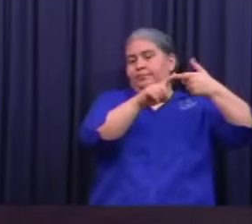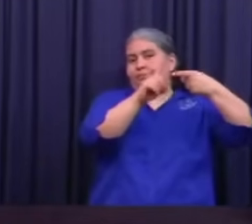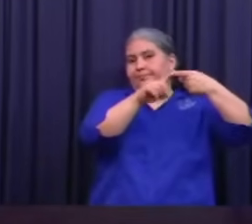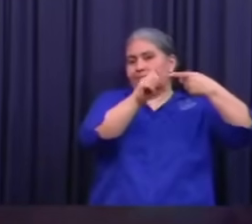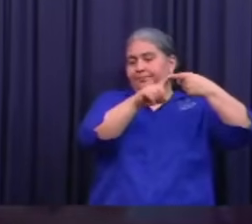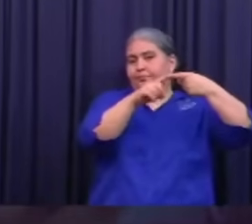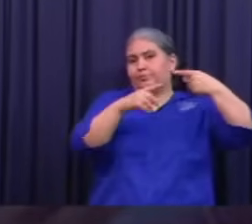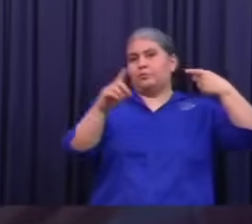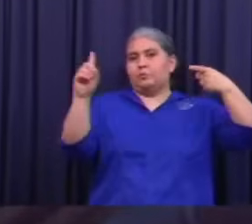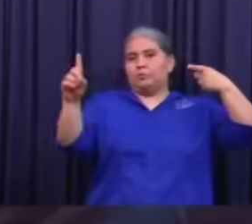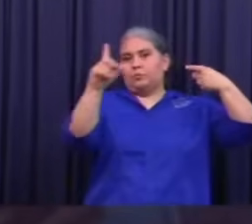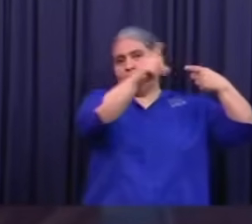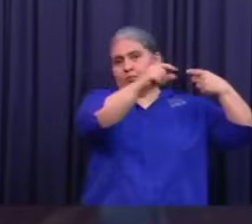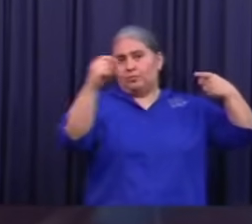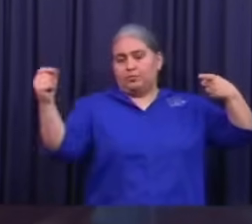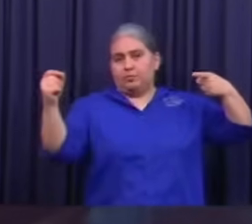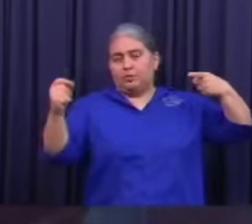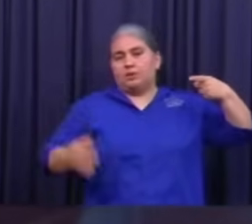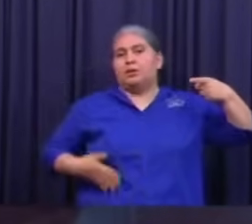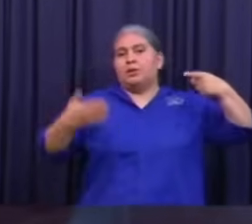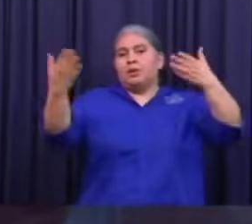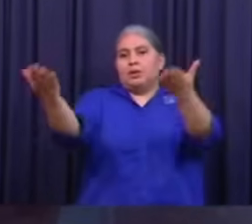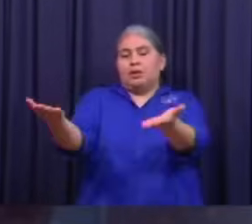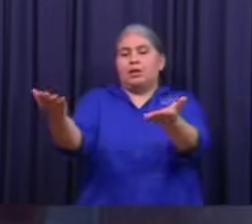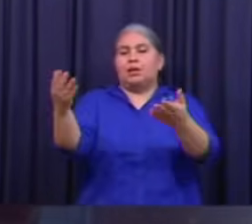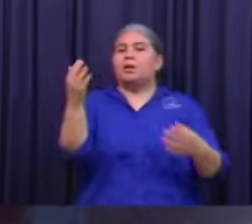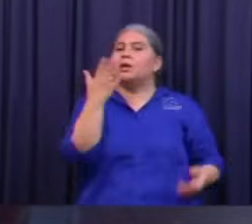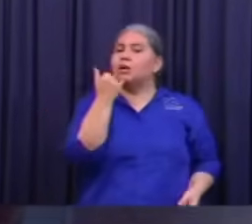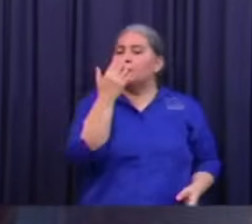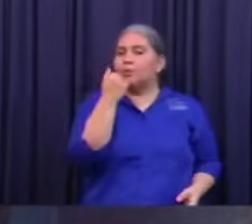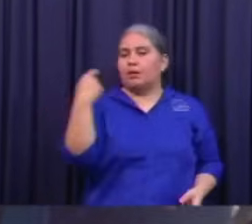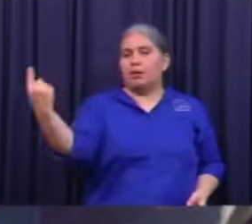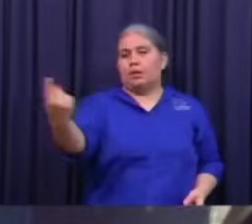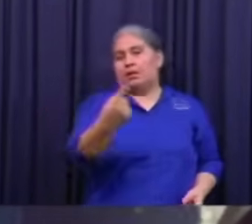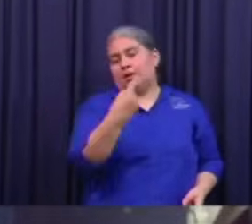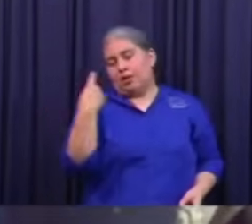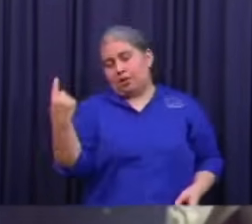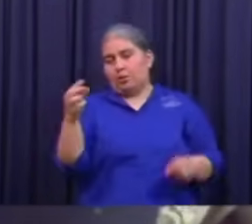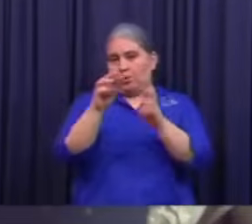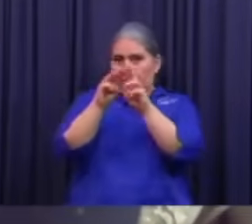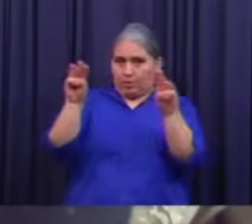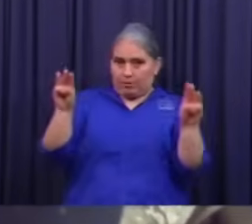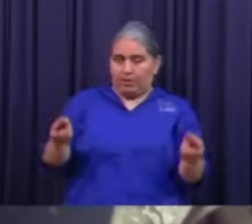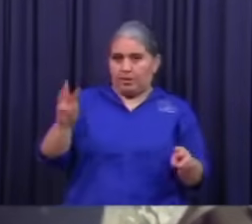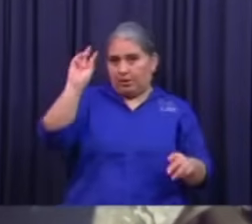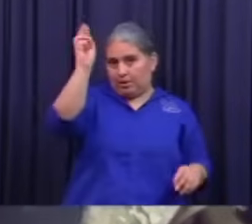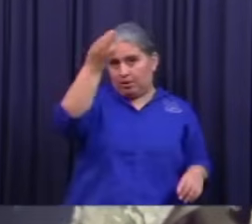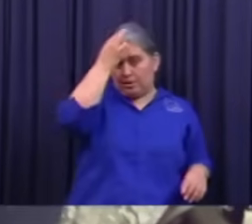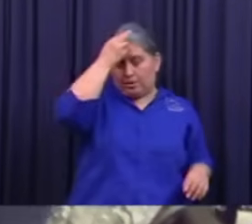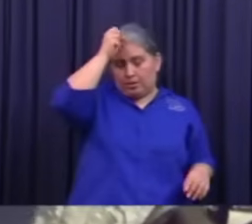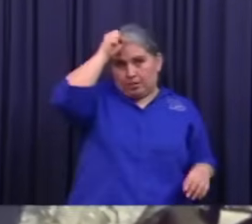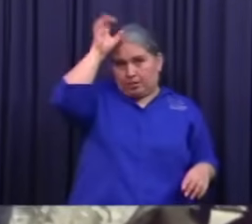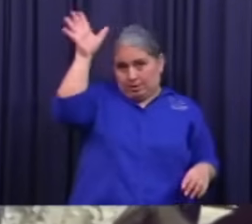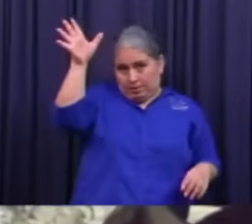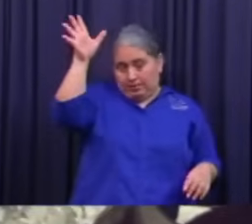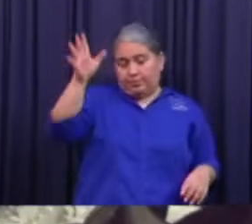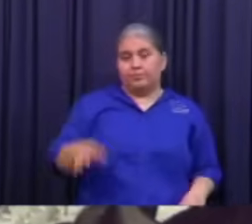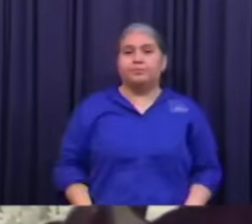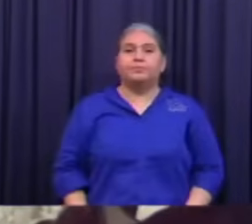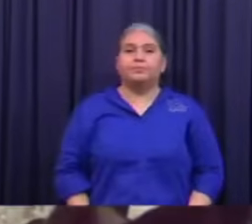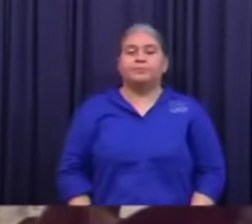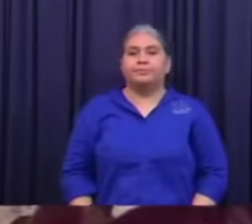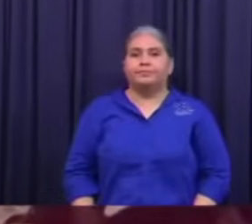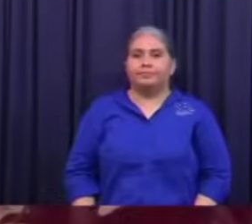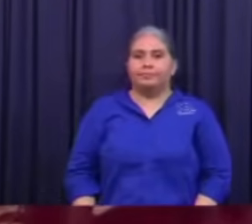entero la la comida al rey Salomón y a todos los que llegaban a comer a la mesa del Rey le salía